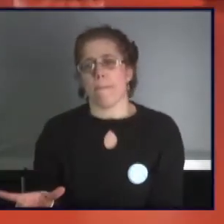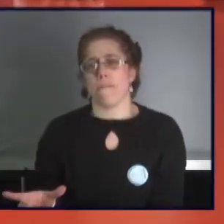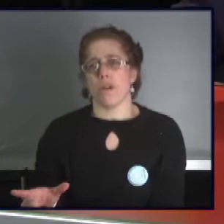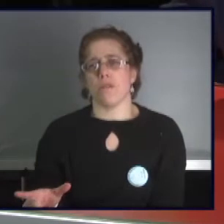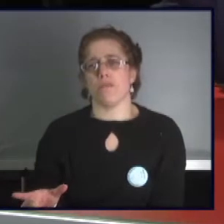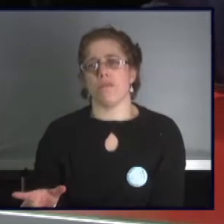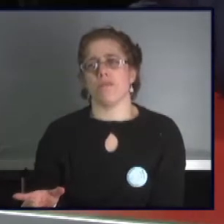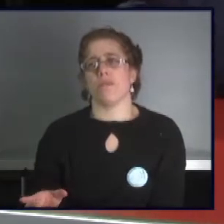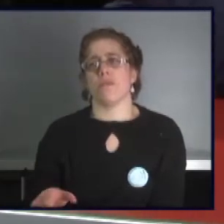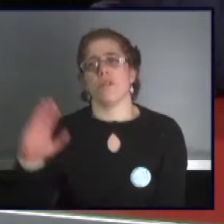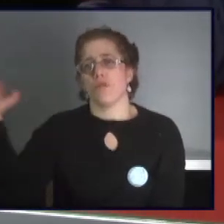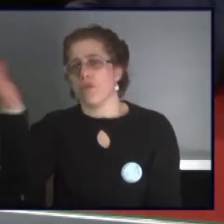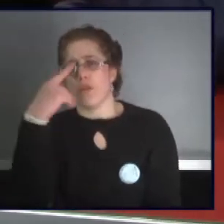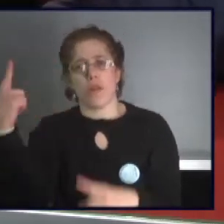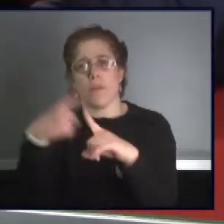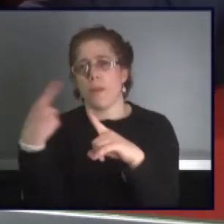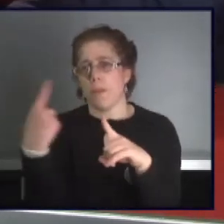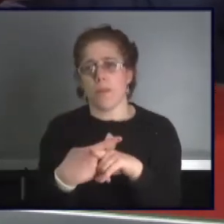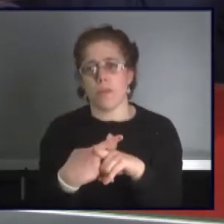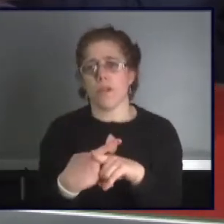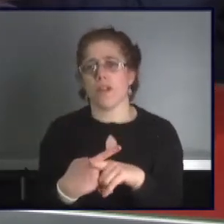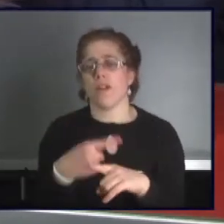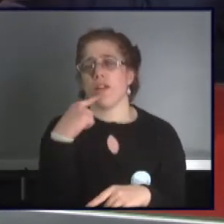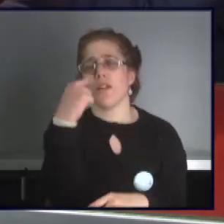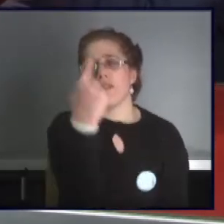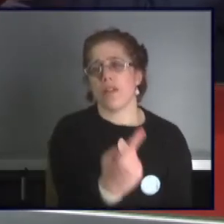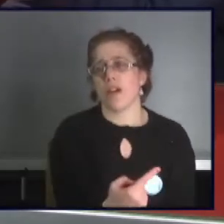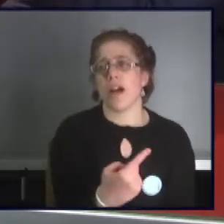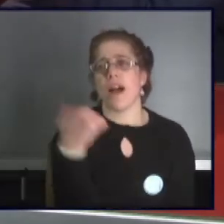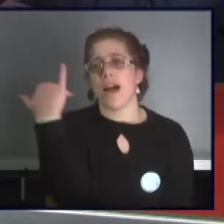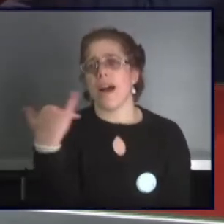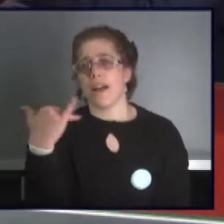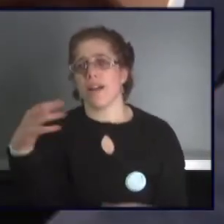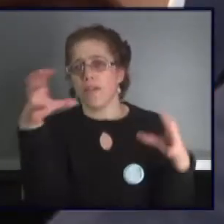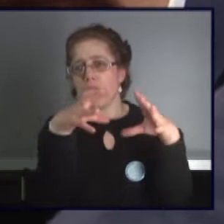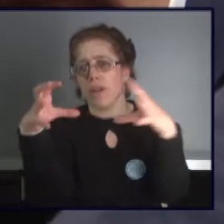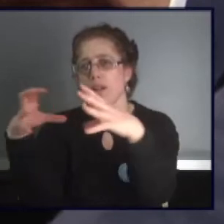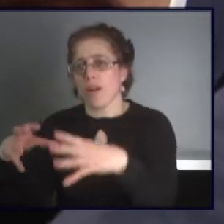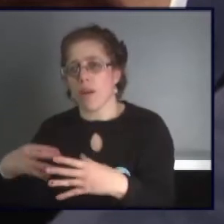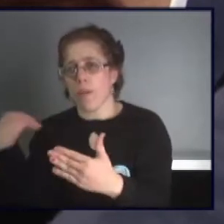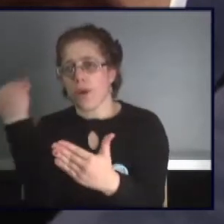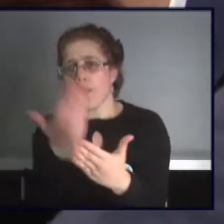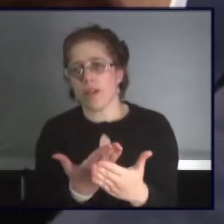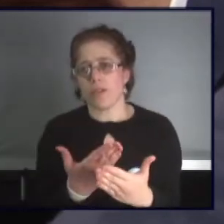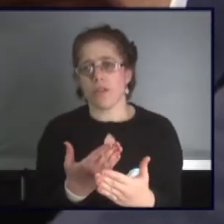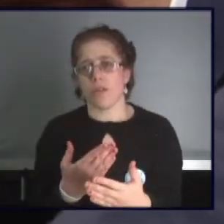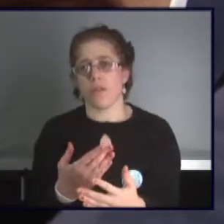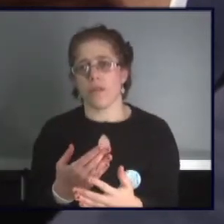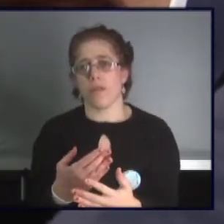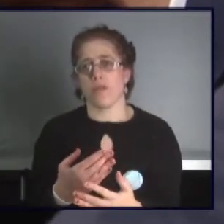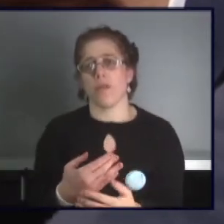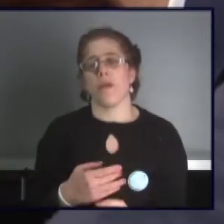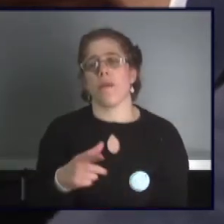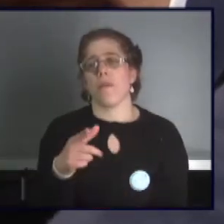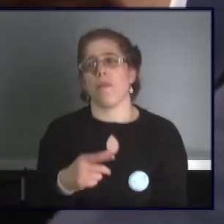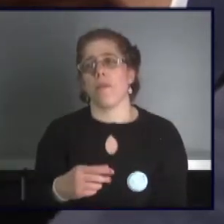diciendo que todos los políticos son corruptos digo hay bandas delictivas que se aprovechan de algunos vivos para